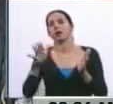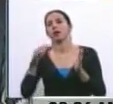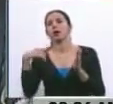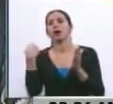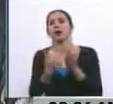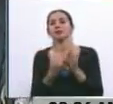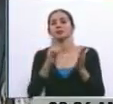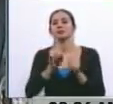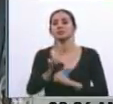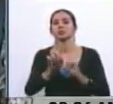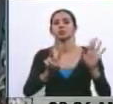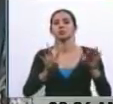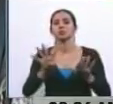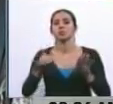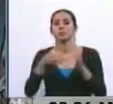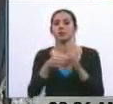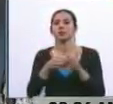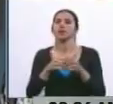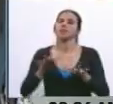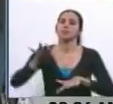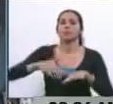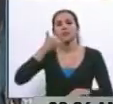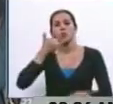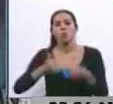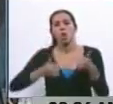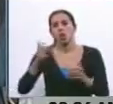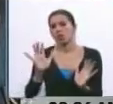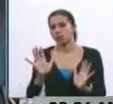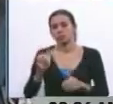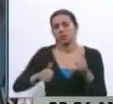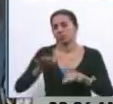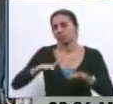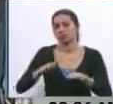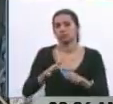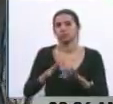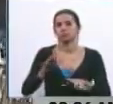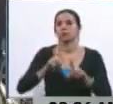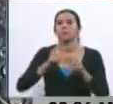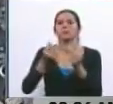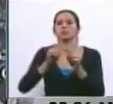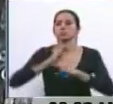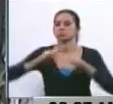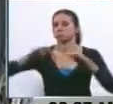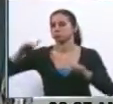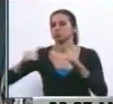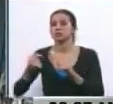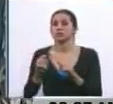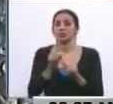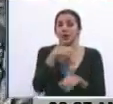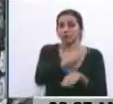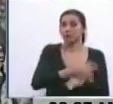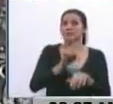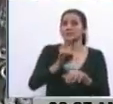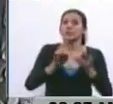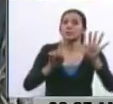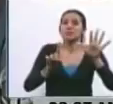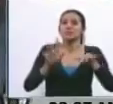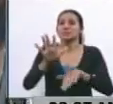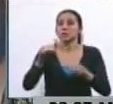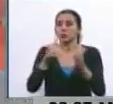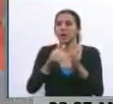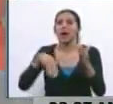179 mil. Dependiendo de la funcionalidad, ¿no? Exacto. Y en el mercado encontramos desde 165 mil hasta 800